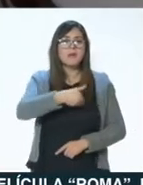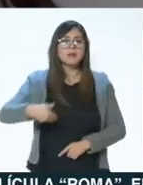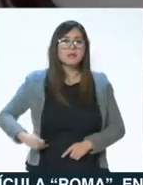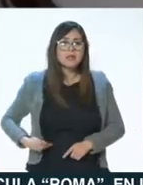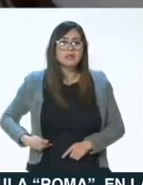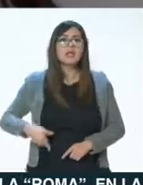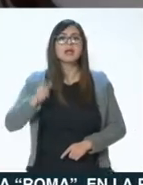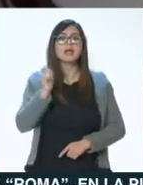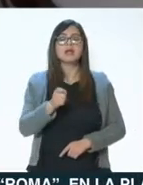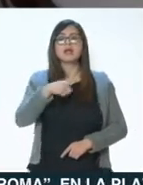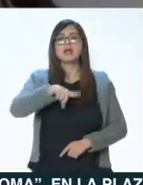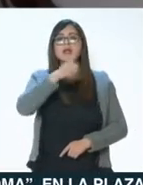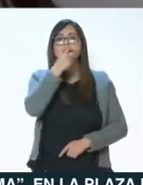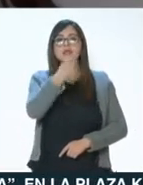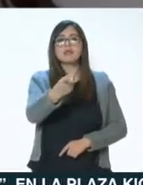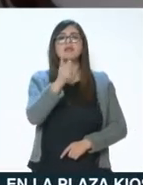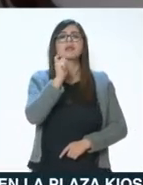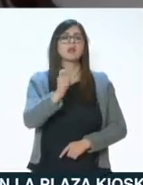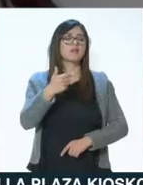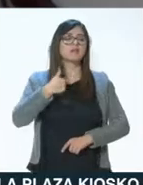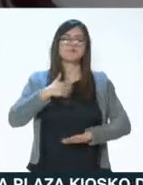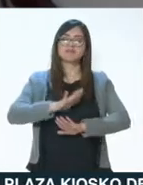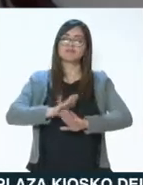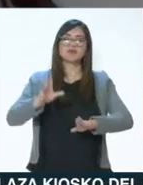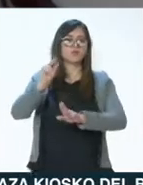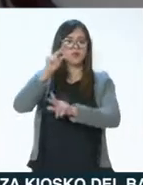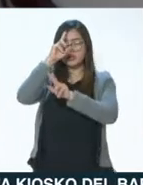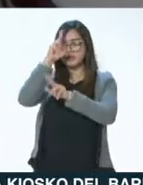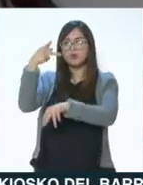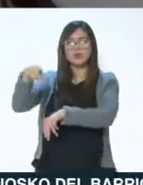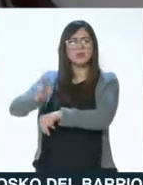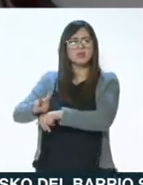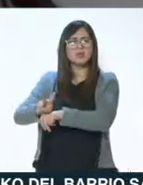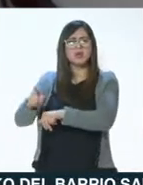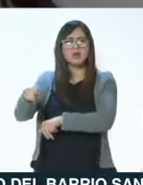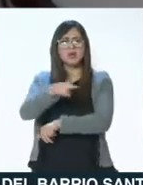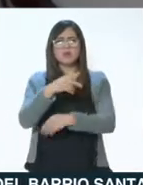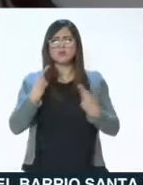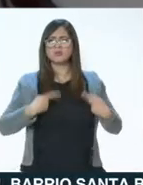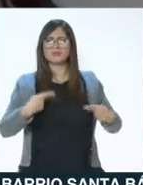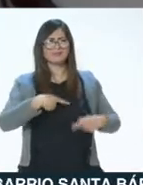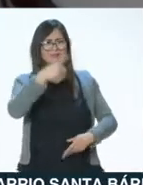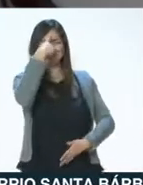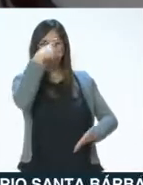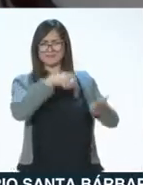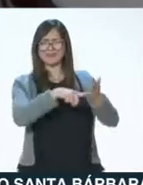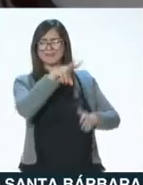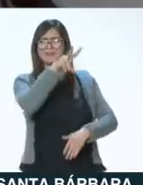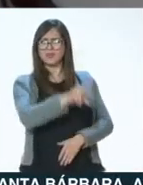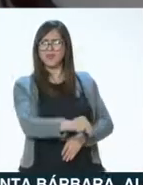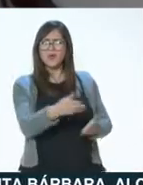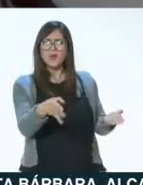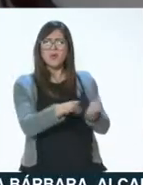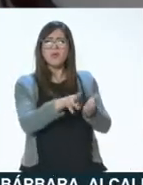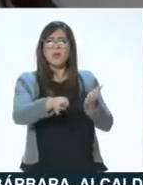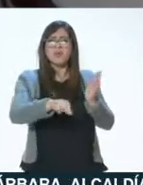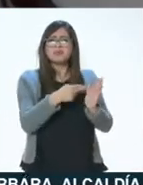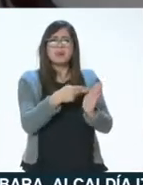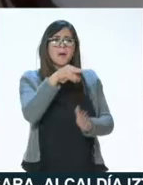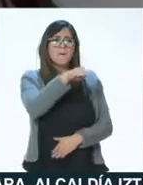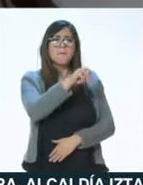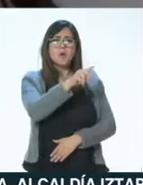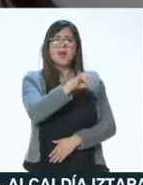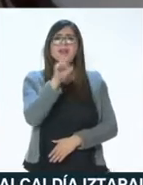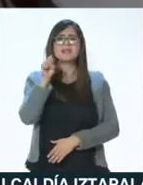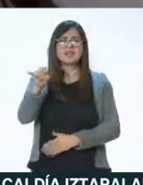creen. Pues aquí está el apoyo explícito, ¿no? Firmado por Morena, incluso cuando López Obrador era el presidente, y después también